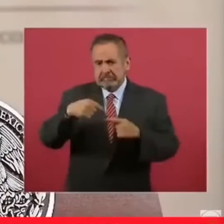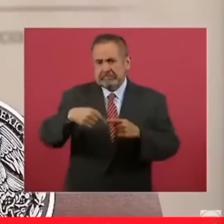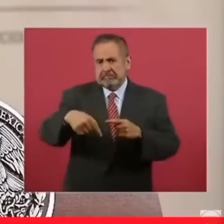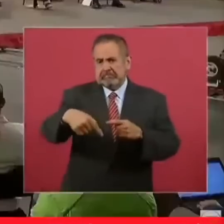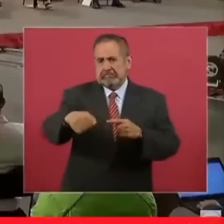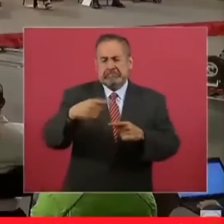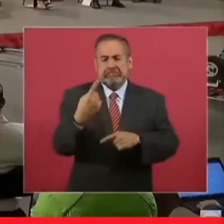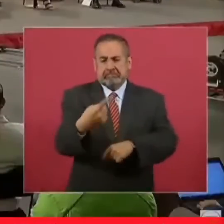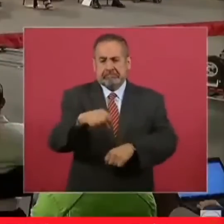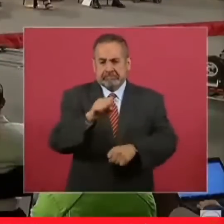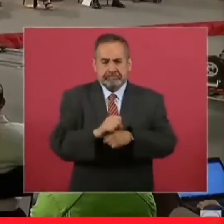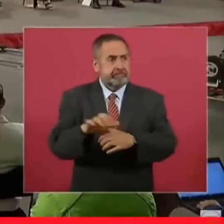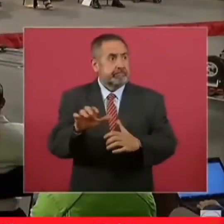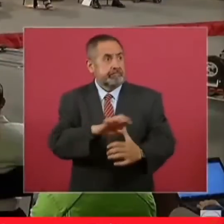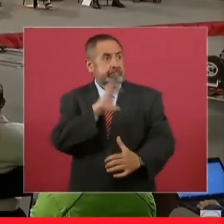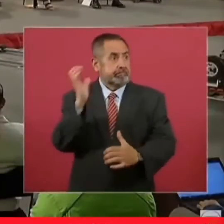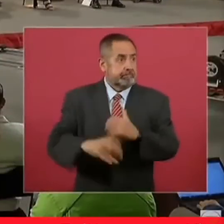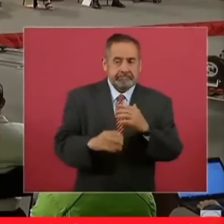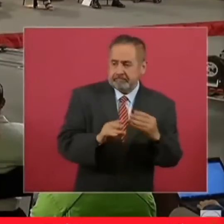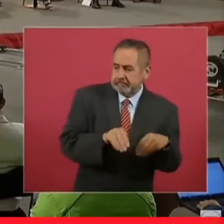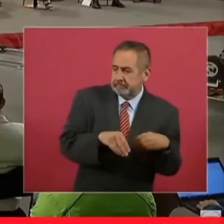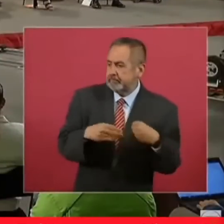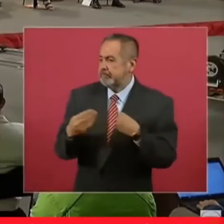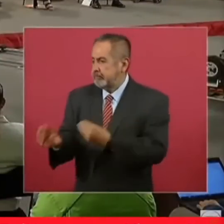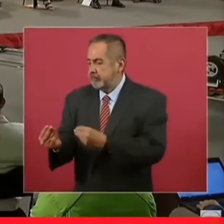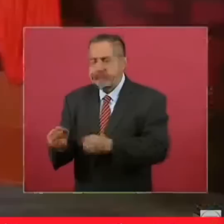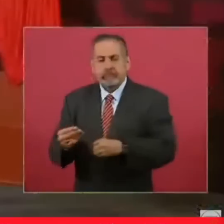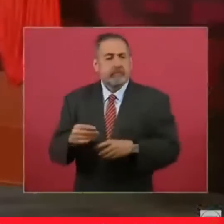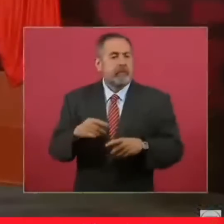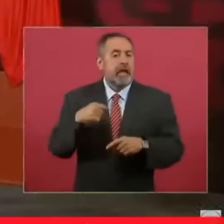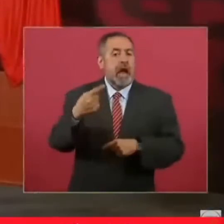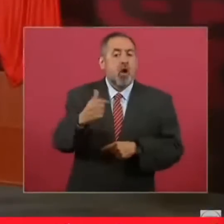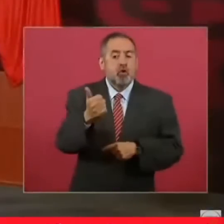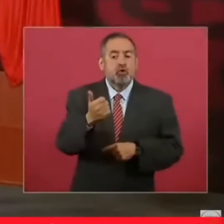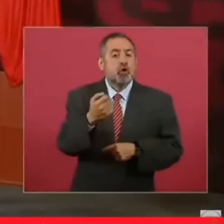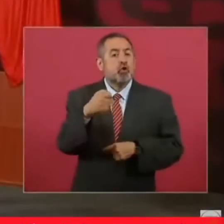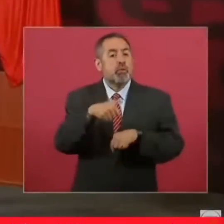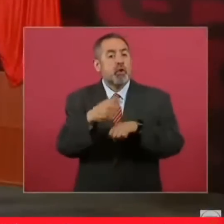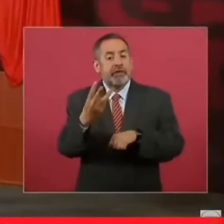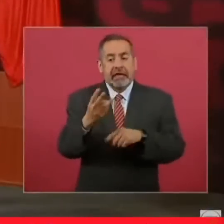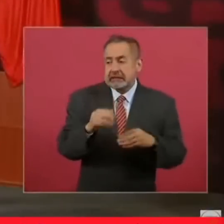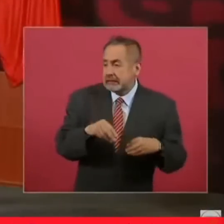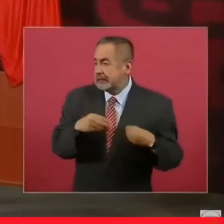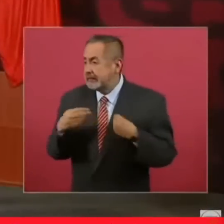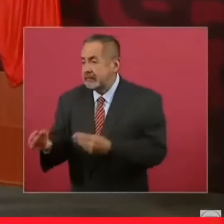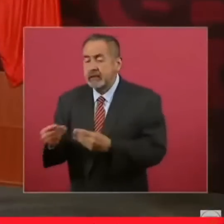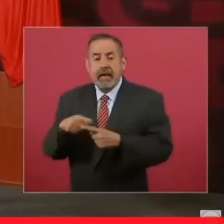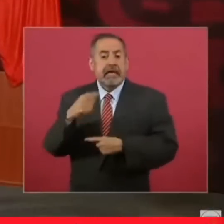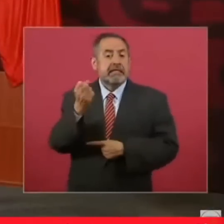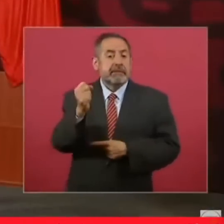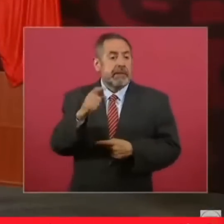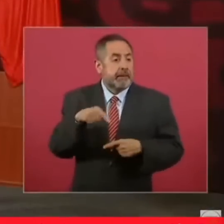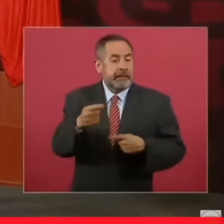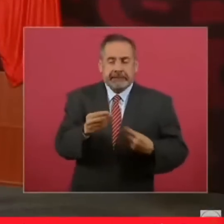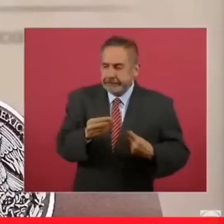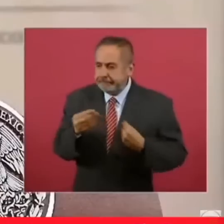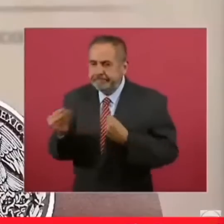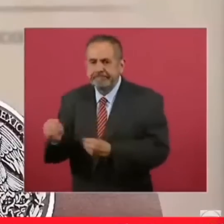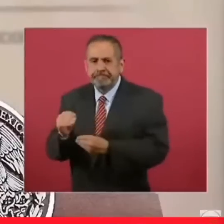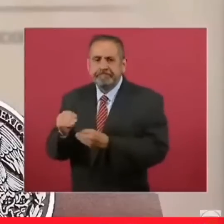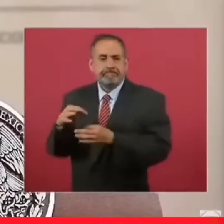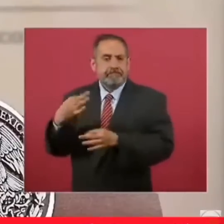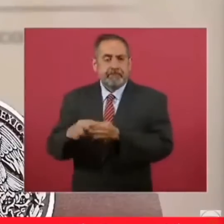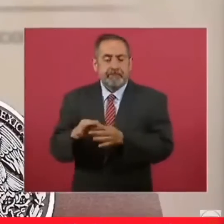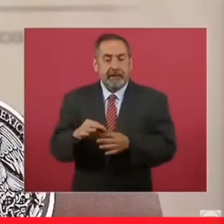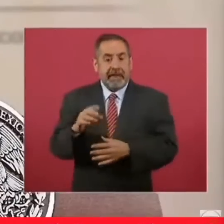en estas próximas semanas tendremos que terminarlo para entregar el tren 2 y 3 en agosto, 3 más en septiembre, y para diciembre de este año